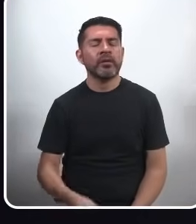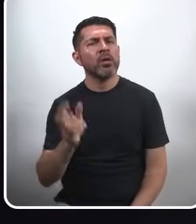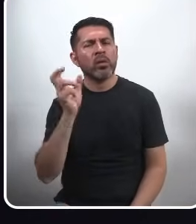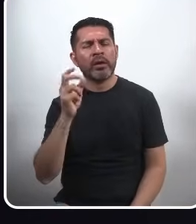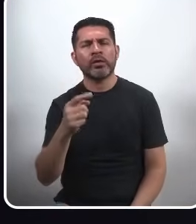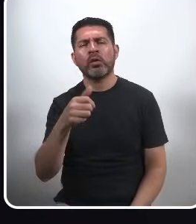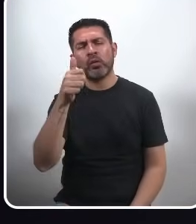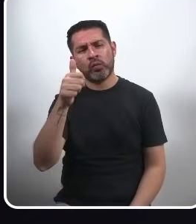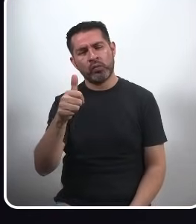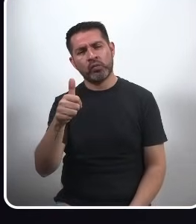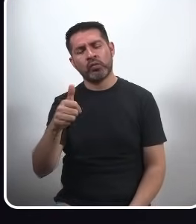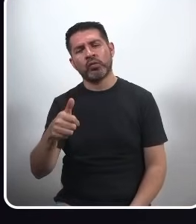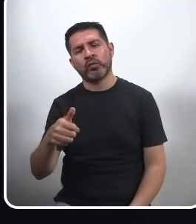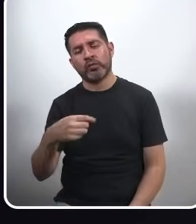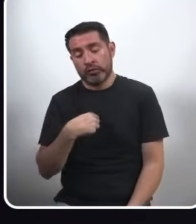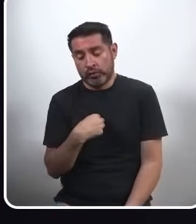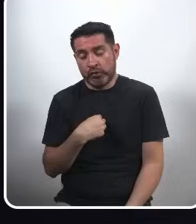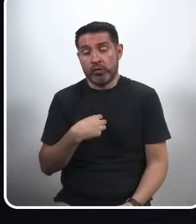hijo, okay,